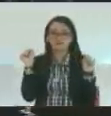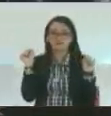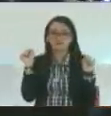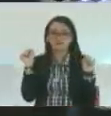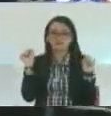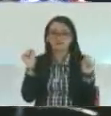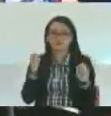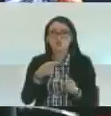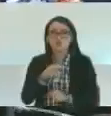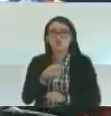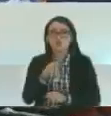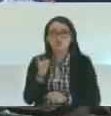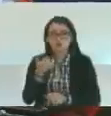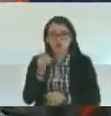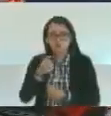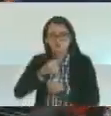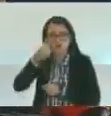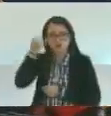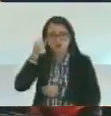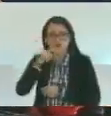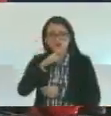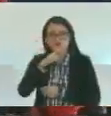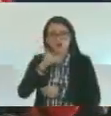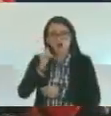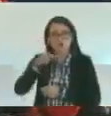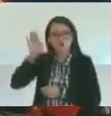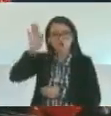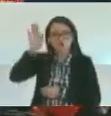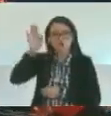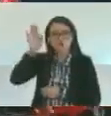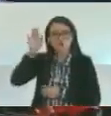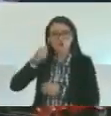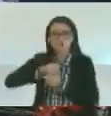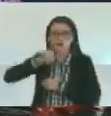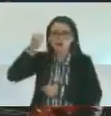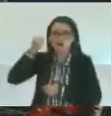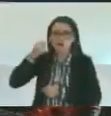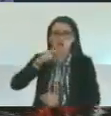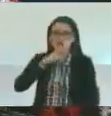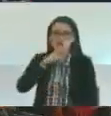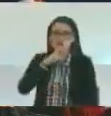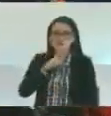Ustedes tienen paraguas. Levanten la mano los que tienen paraguas.